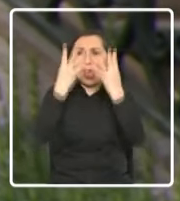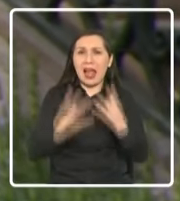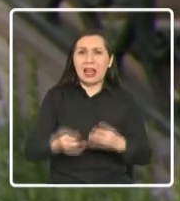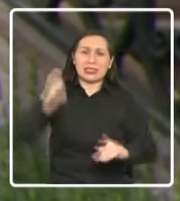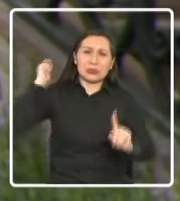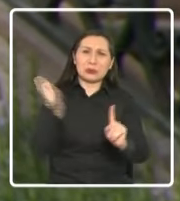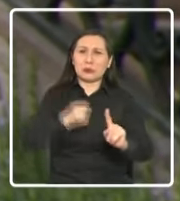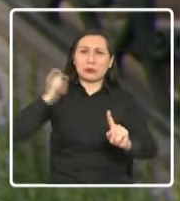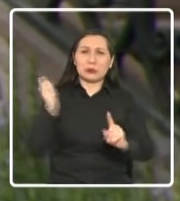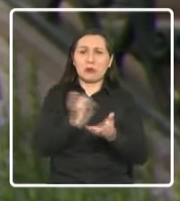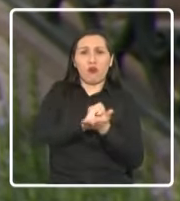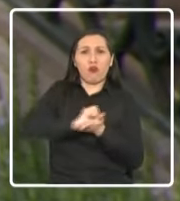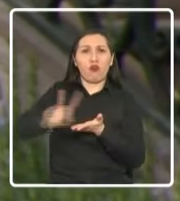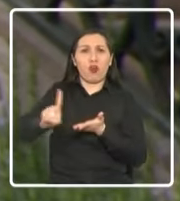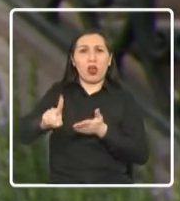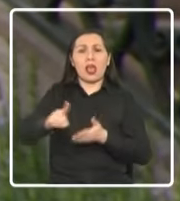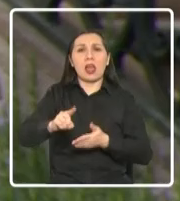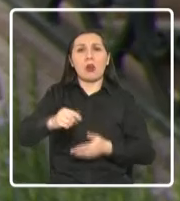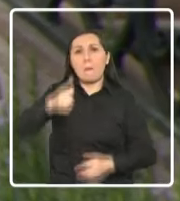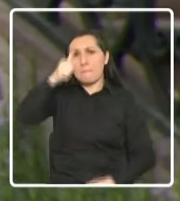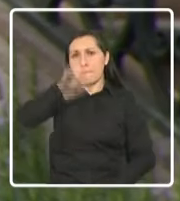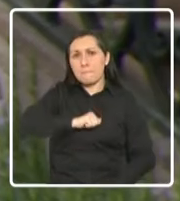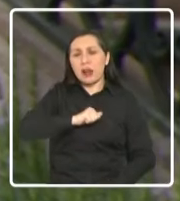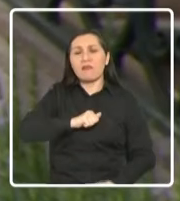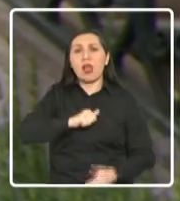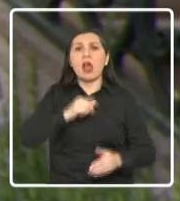tortura, el despojo, la censura y el destierro.